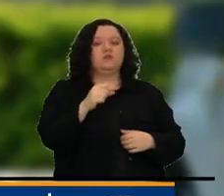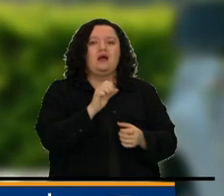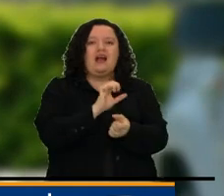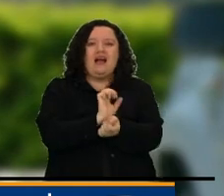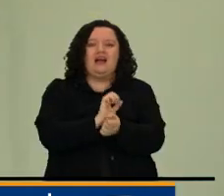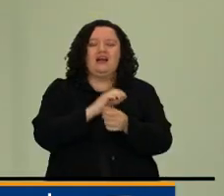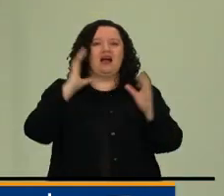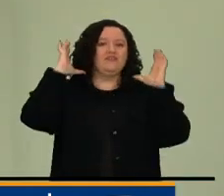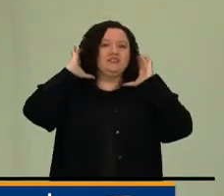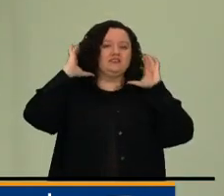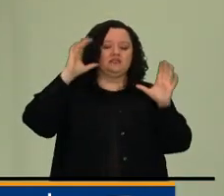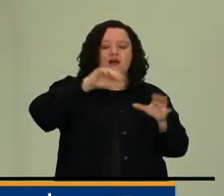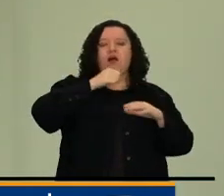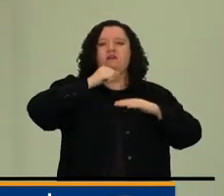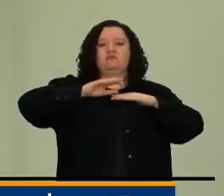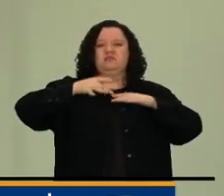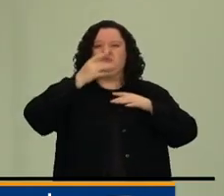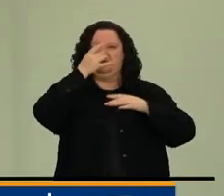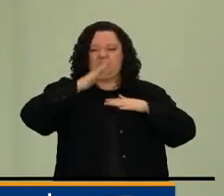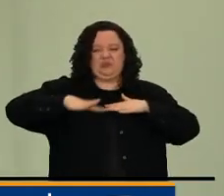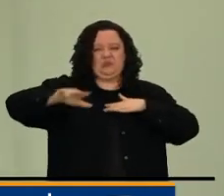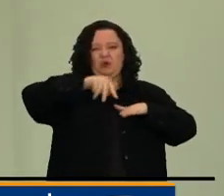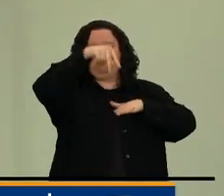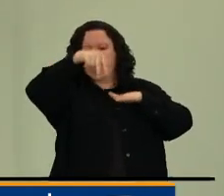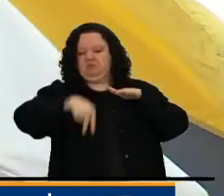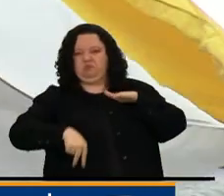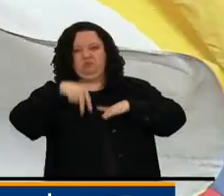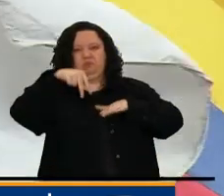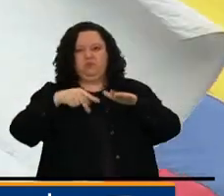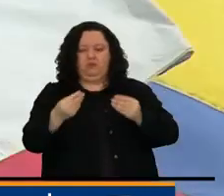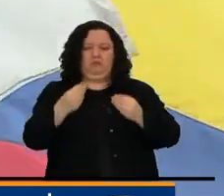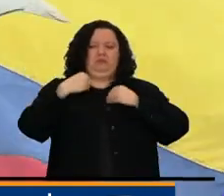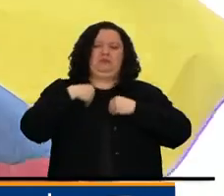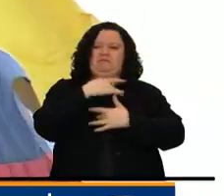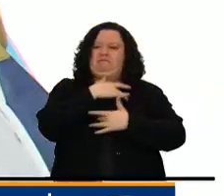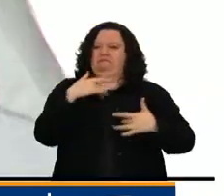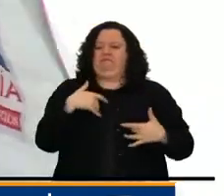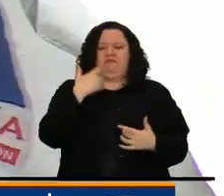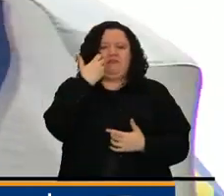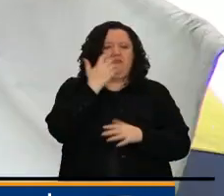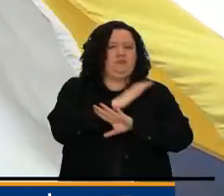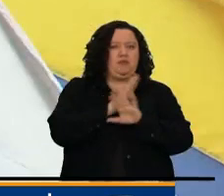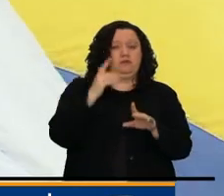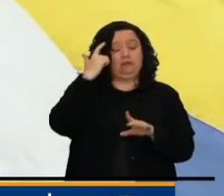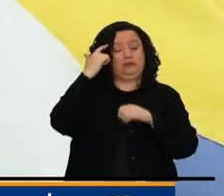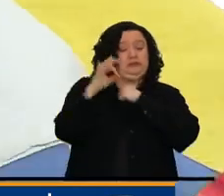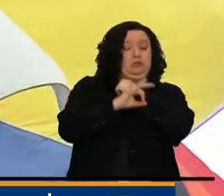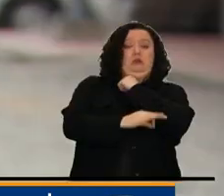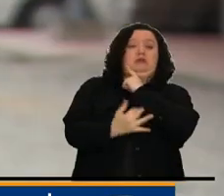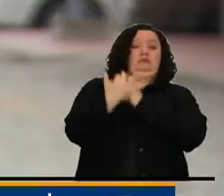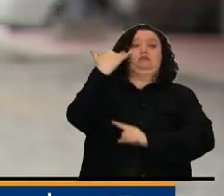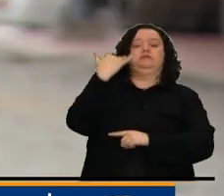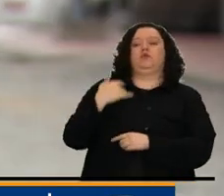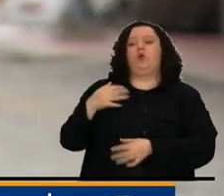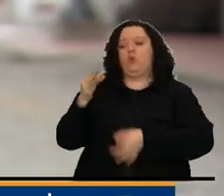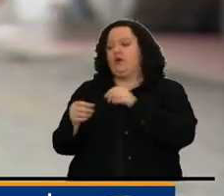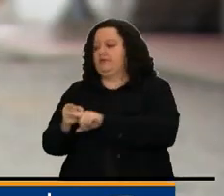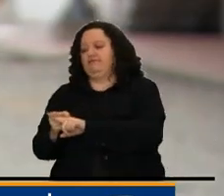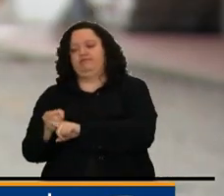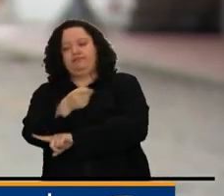y cabeza y lanzado a un pozo séptico, lo que le generó varios problemas de salud y además psicológicos. El juez lo envió a